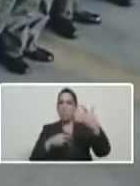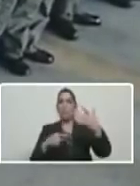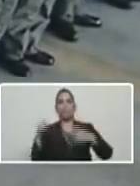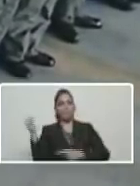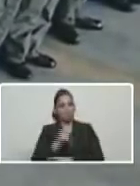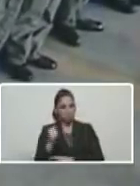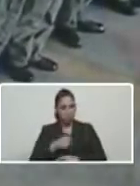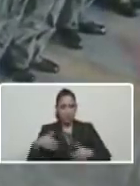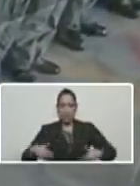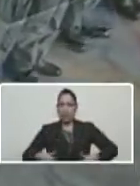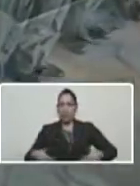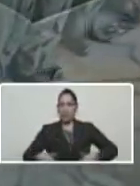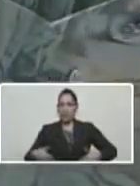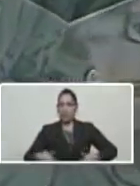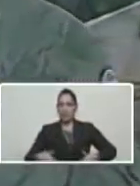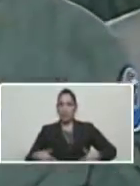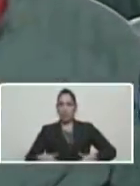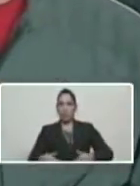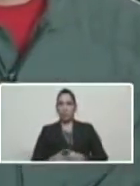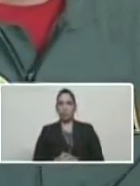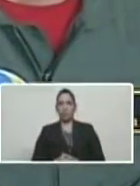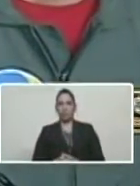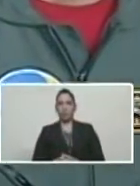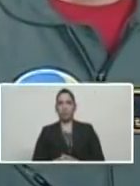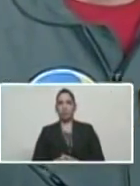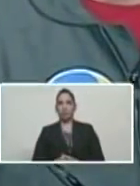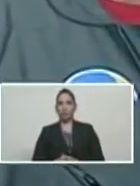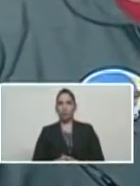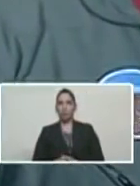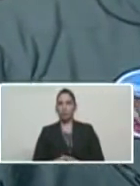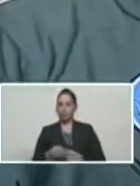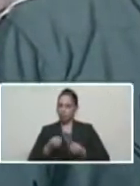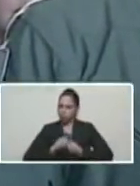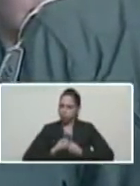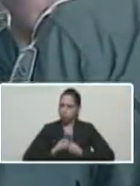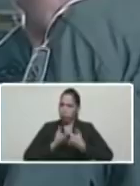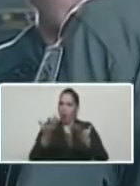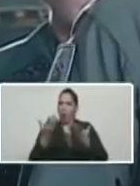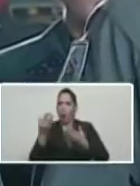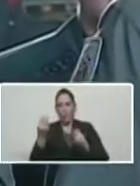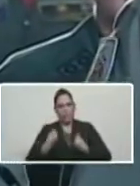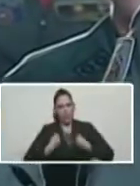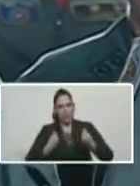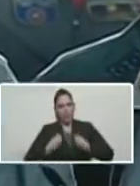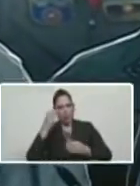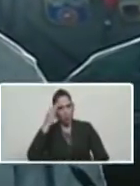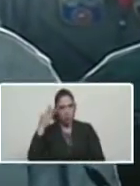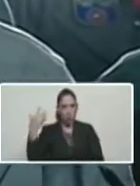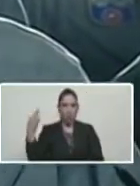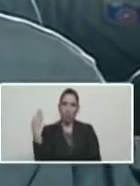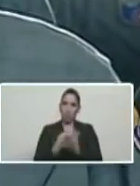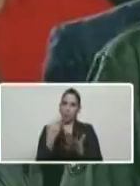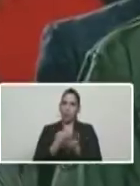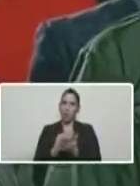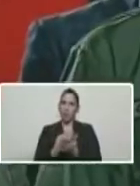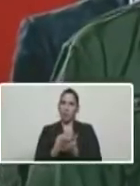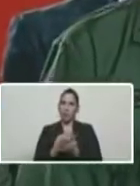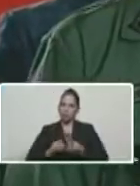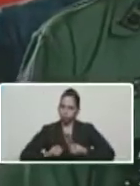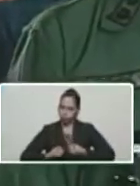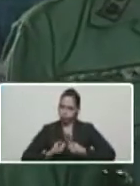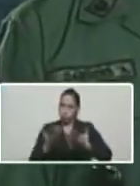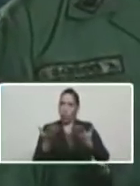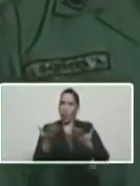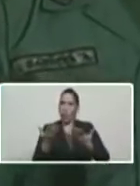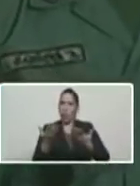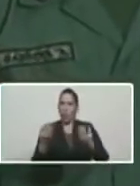el sacrificio. Ha valido la pena dar la vida por los sueños. Y siempre valdrá la pena dar la